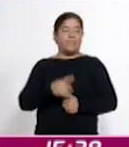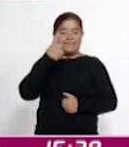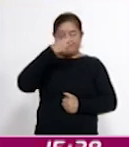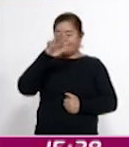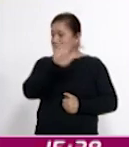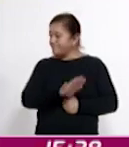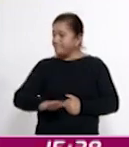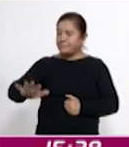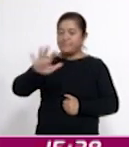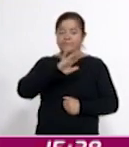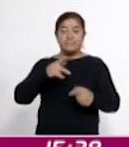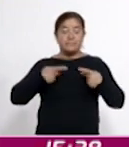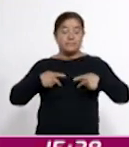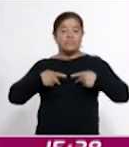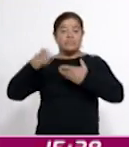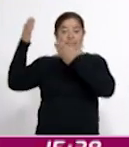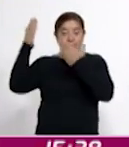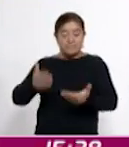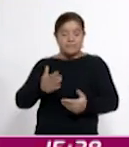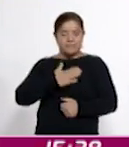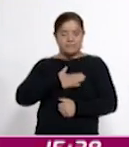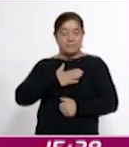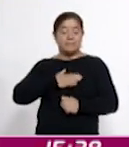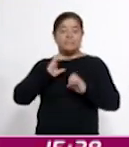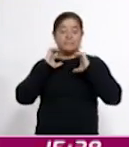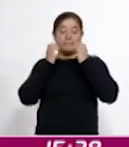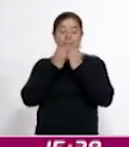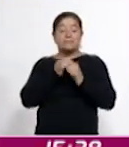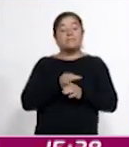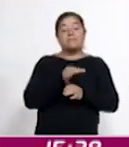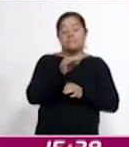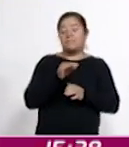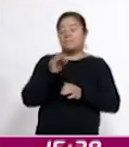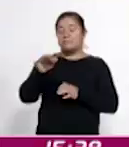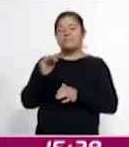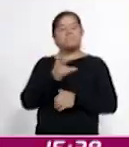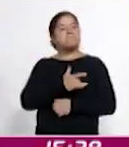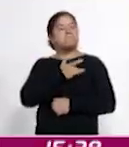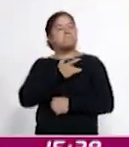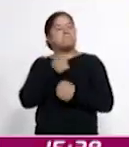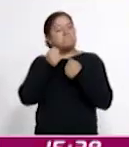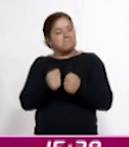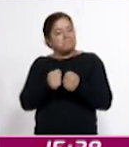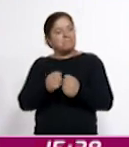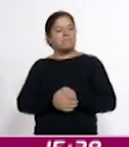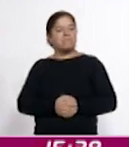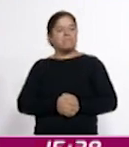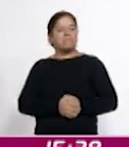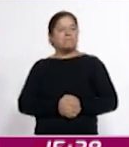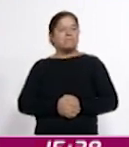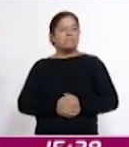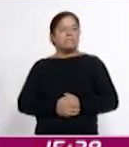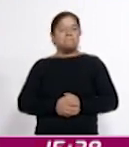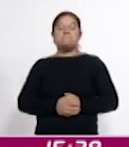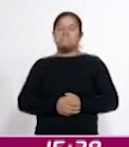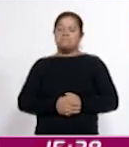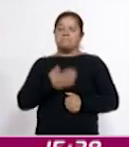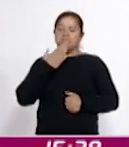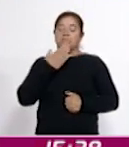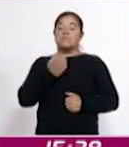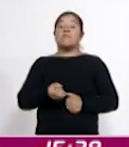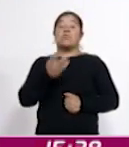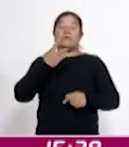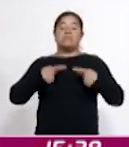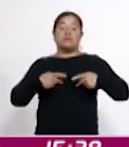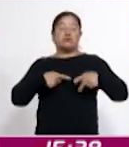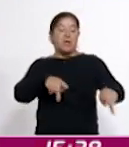aquel que llegue a nuestra comunidad se sienta seguro y salvaguardado del claro tema. ¿Cuántos expositores participan